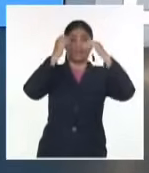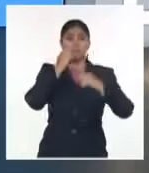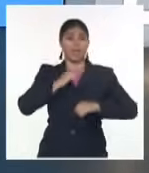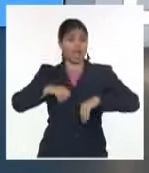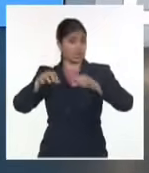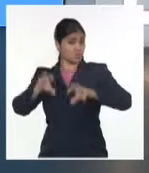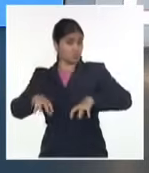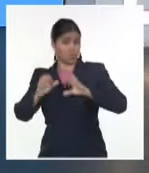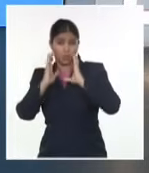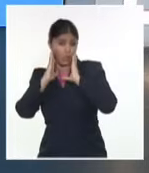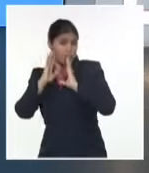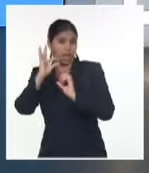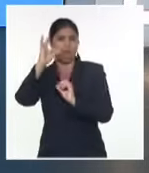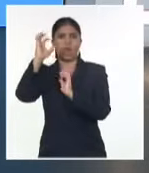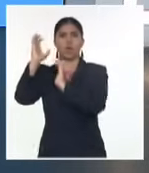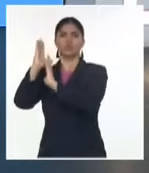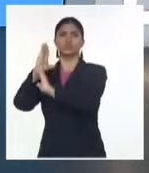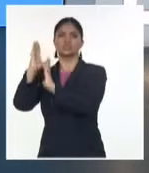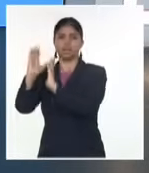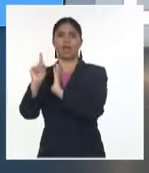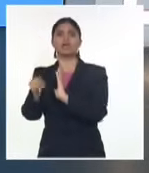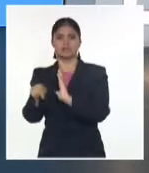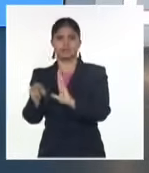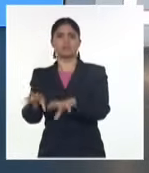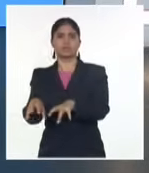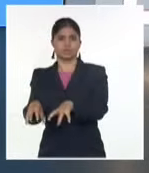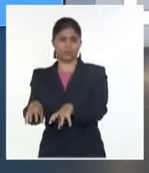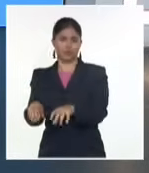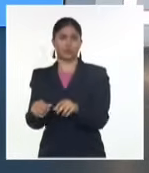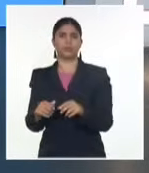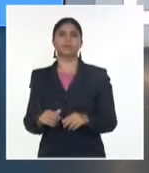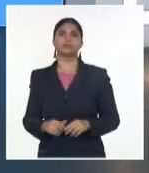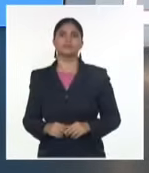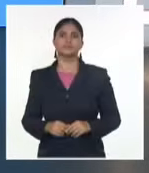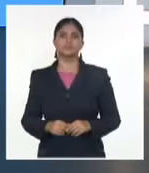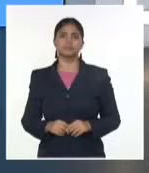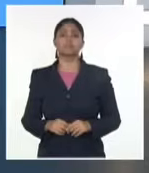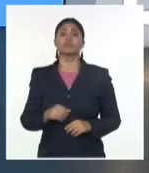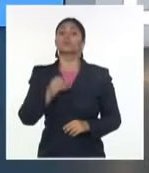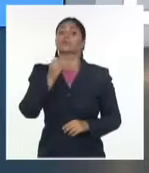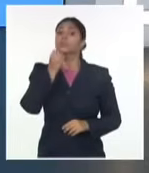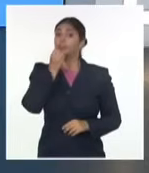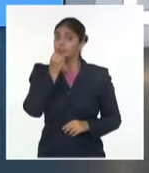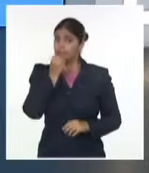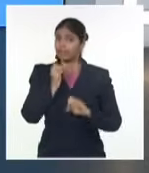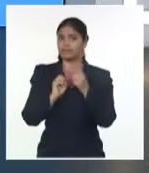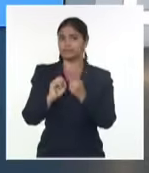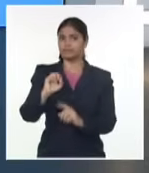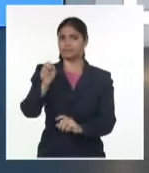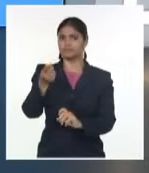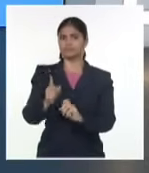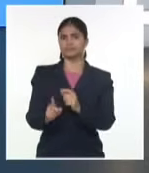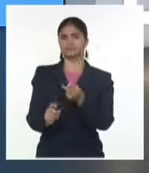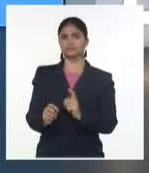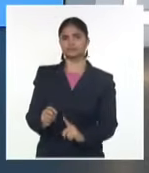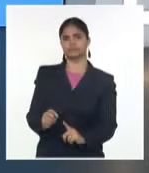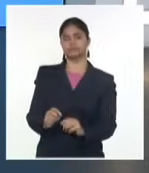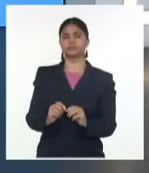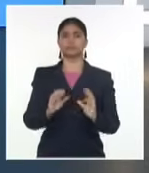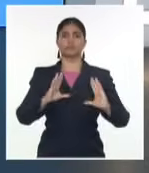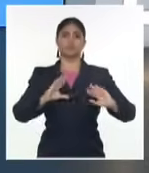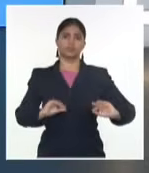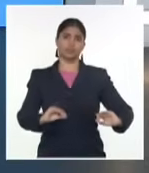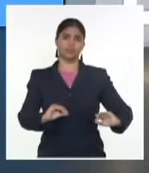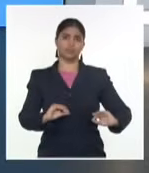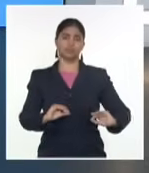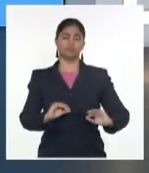occidente, donde podemos tener algunos chubascos durante la tarde, también con la presencia de algunas tormentas eléctricas. Para la noche, de manera muy aislada, alguna lluvia hacia el extremo occidental, se mantendrá